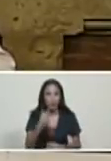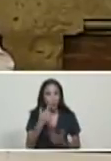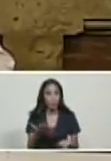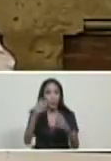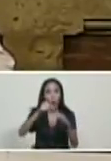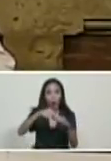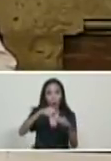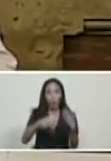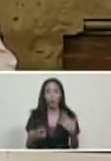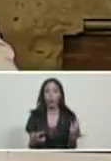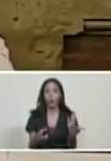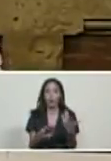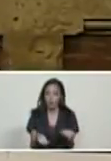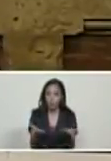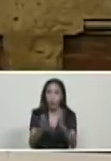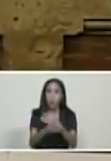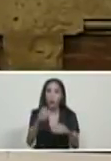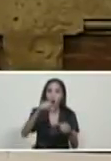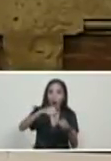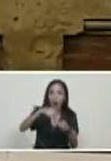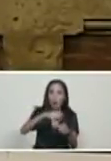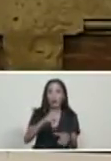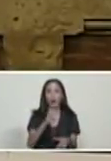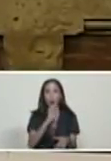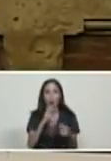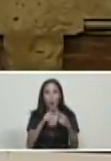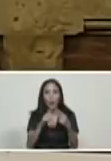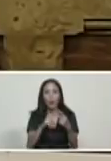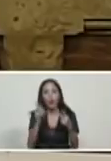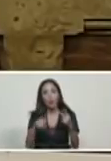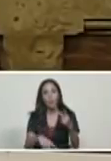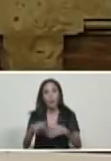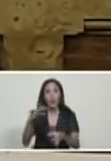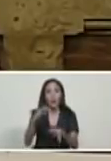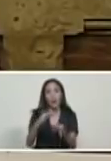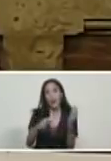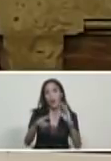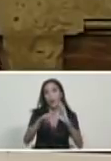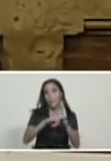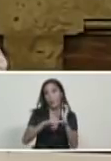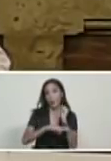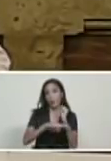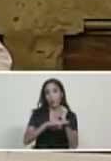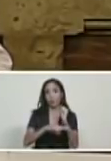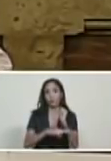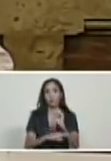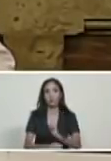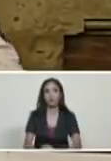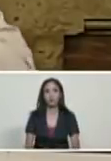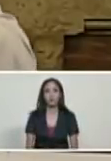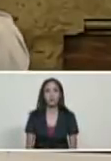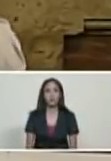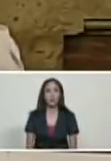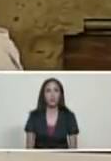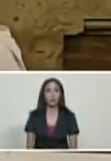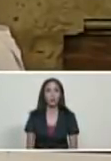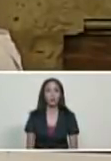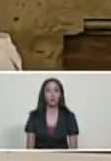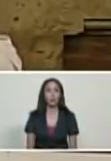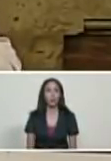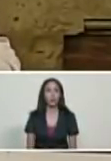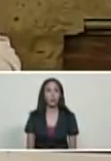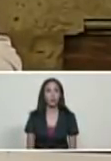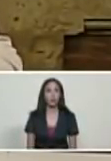seguro. Porque el oro nunca se deprecia, lo que hace es crecer. Y el